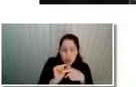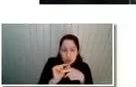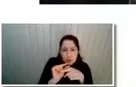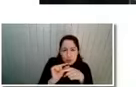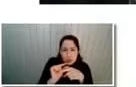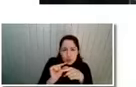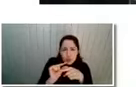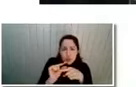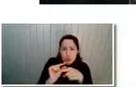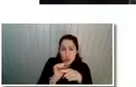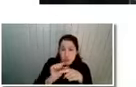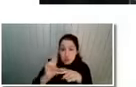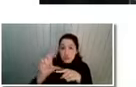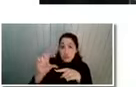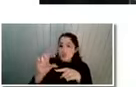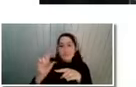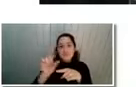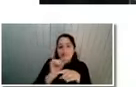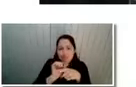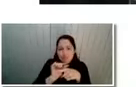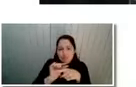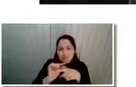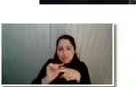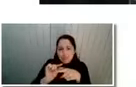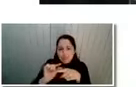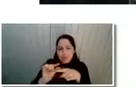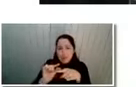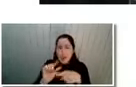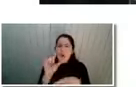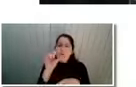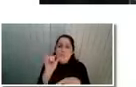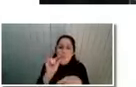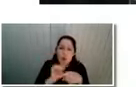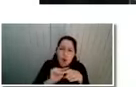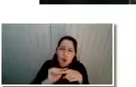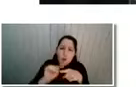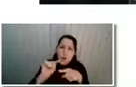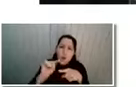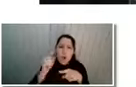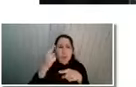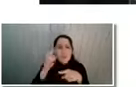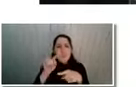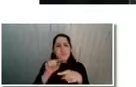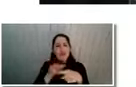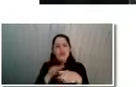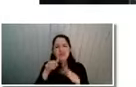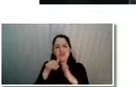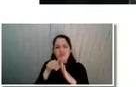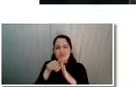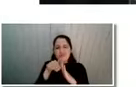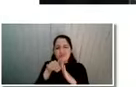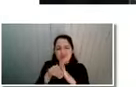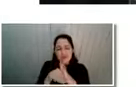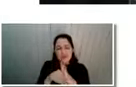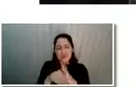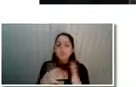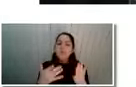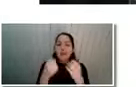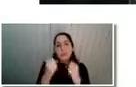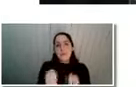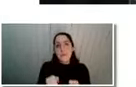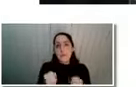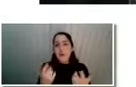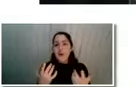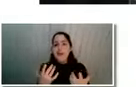muy tardío. Entonces pudiese ser que la fluorescencia se soltó sola, y no porque había un fragmento